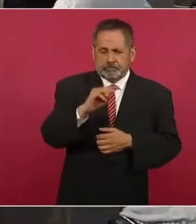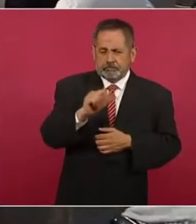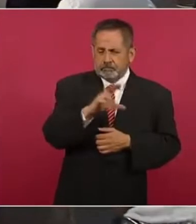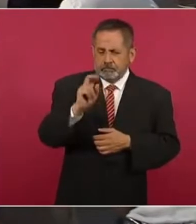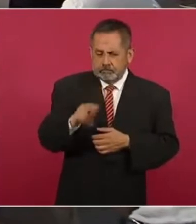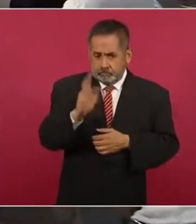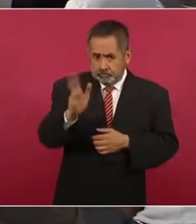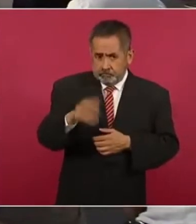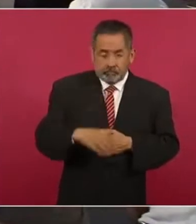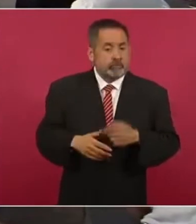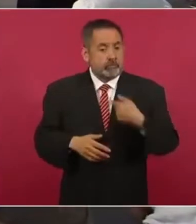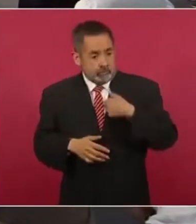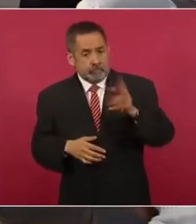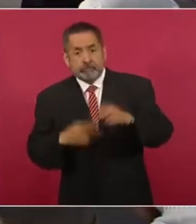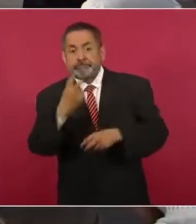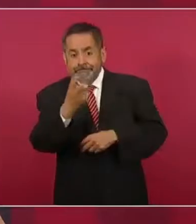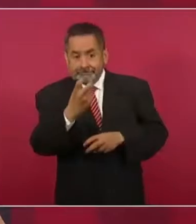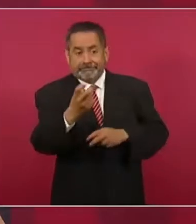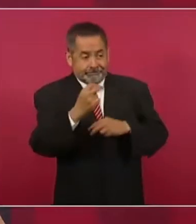No, pero voy a eso.